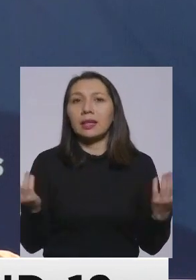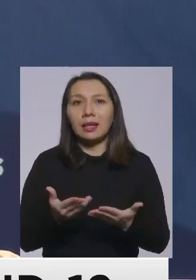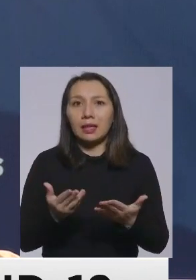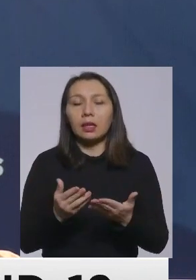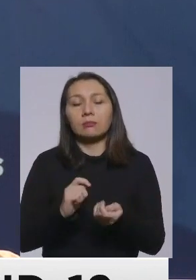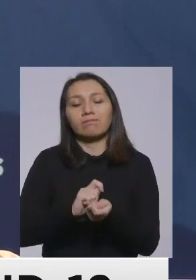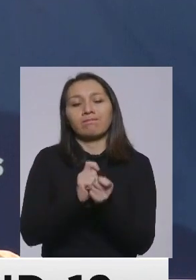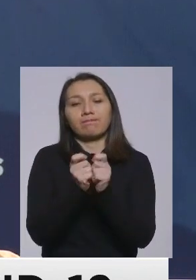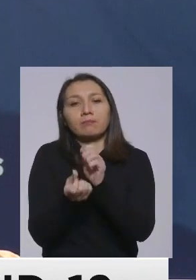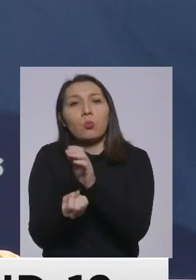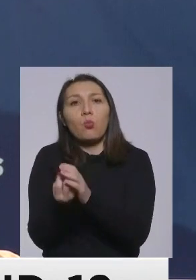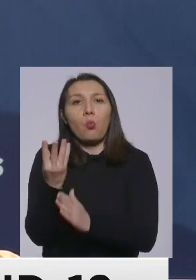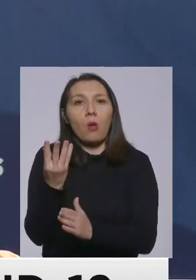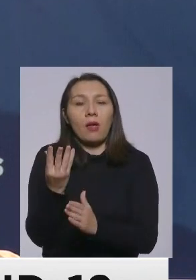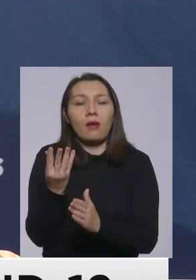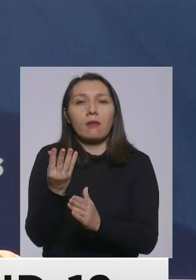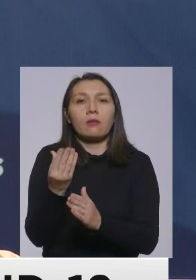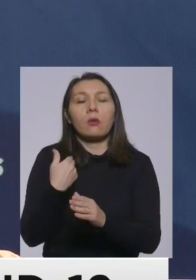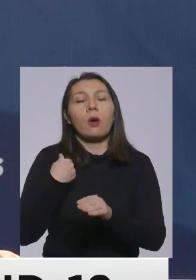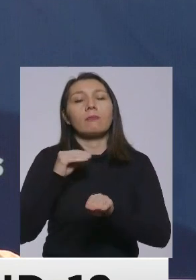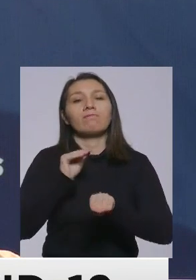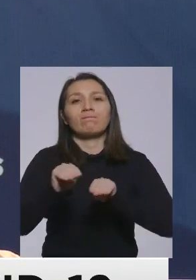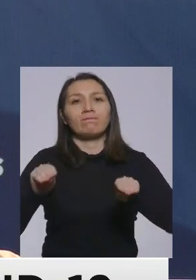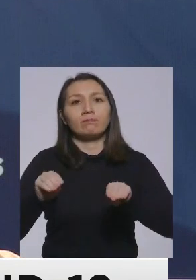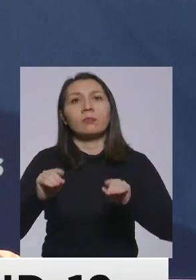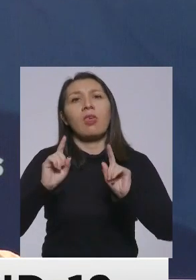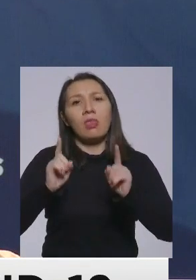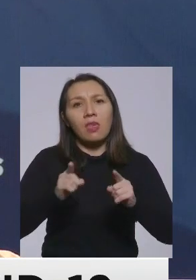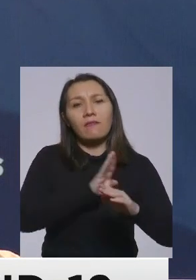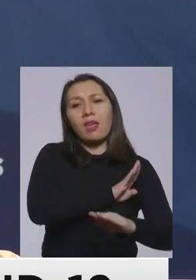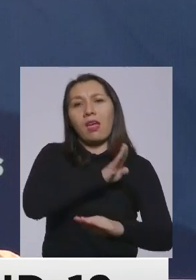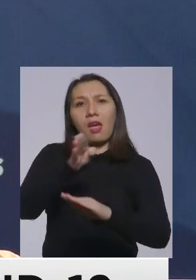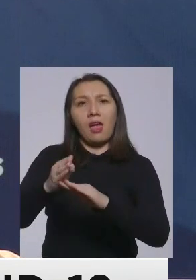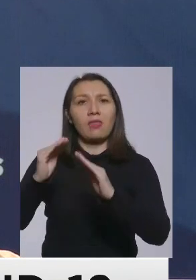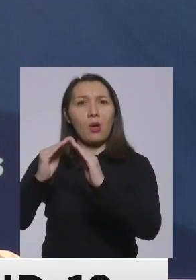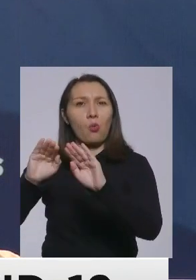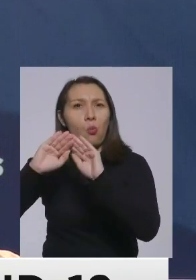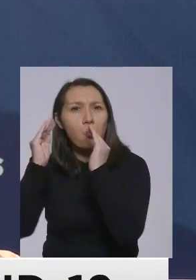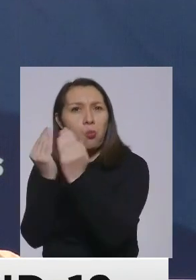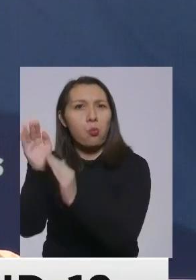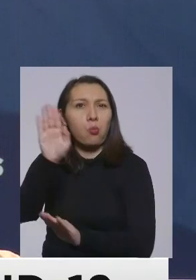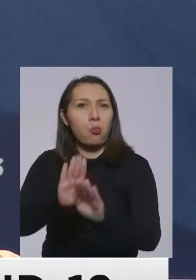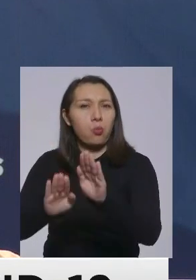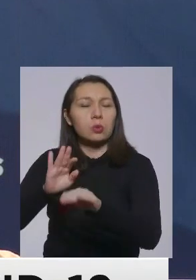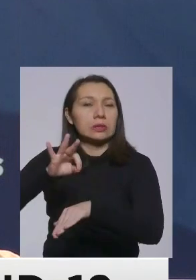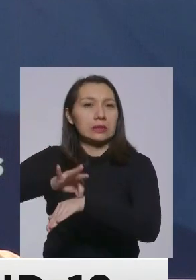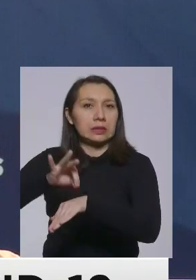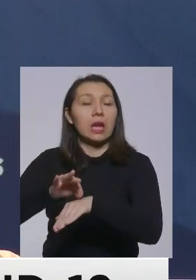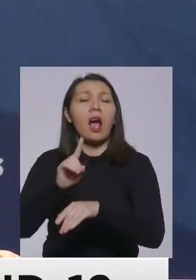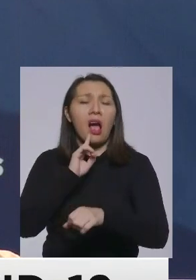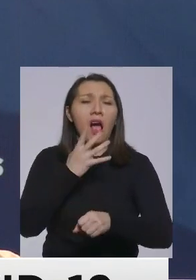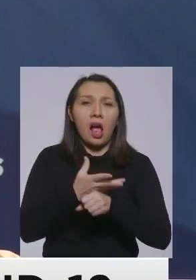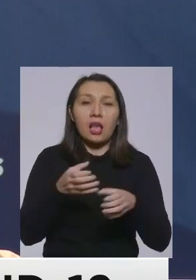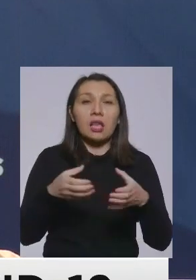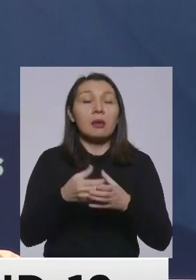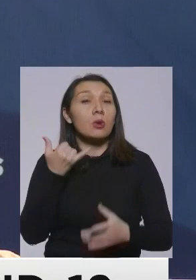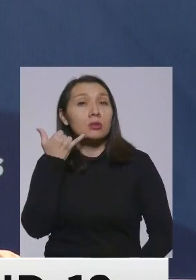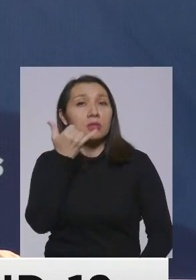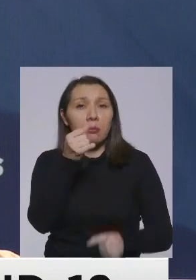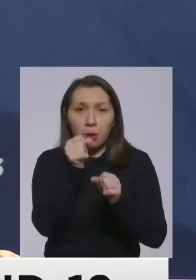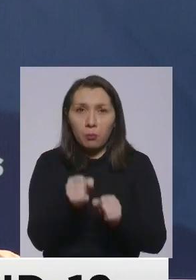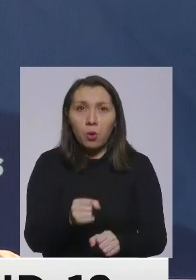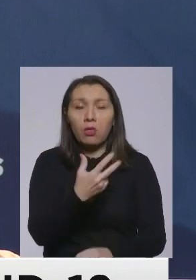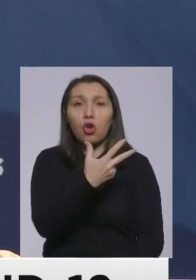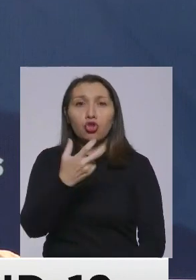renovar el llamado a ocupar las residencias sanitarias se ha formado un equipo tenemos una línea 800